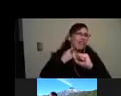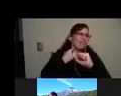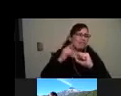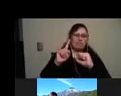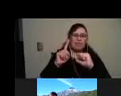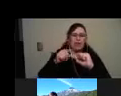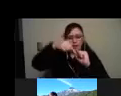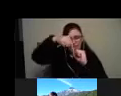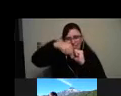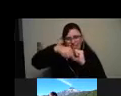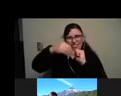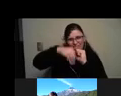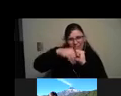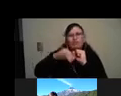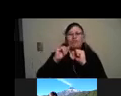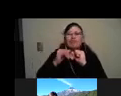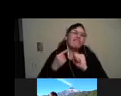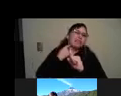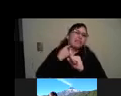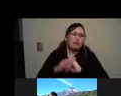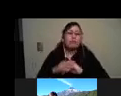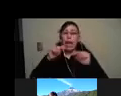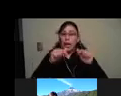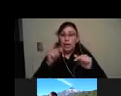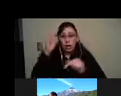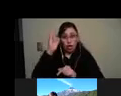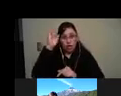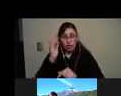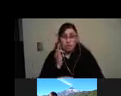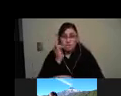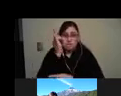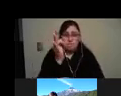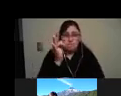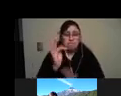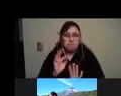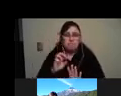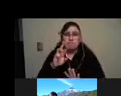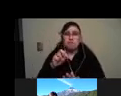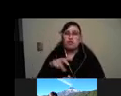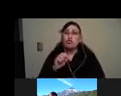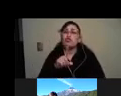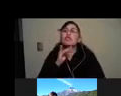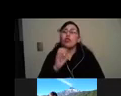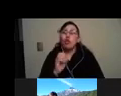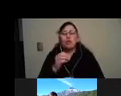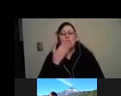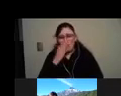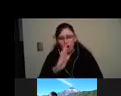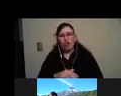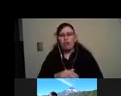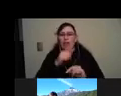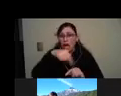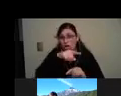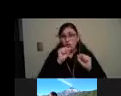ya entonces desde el punto de vista del pronóstico cognitivo, esto tiene mucho mejor pronóstico porque si pueden aprender